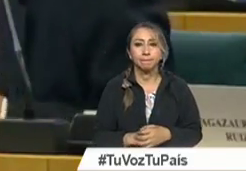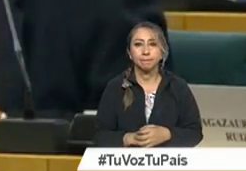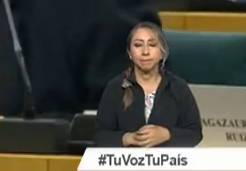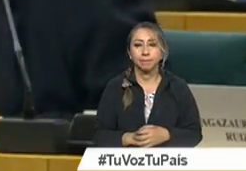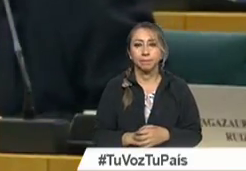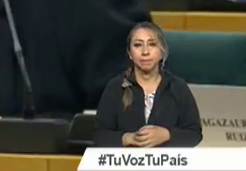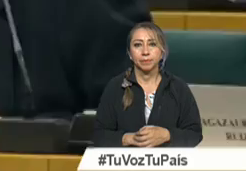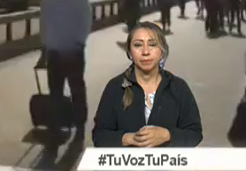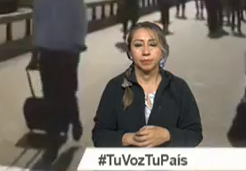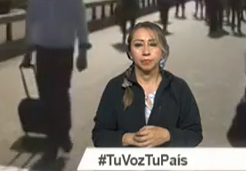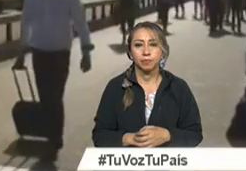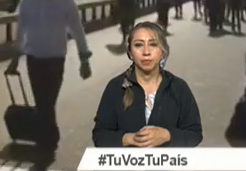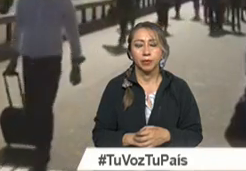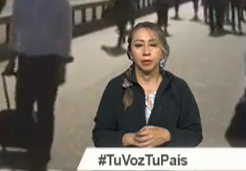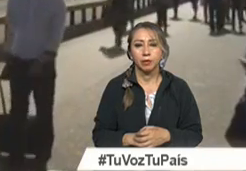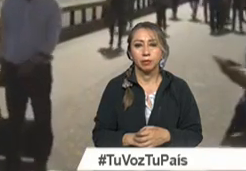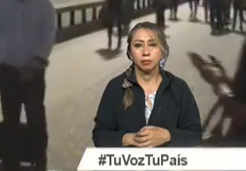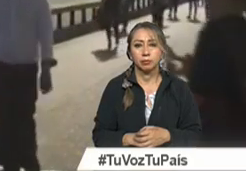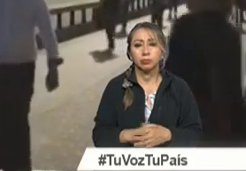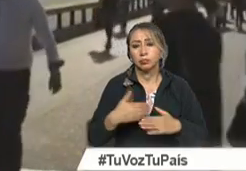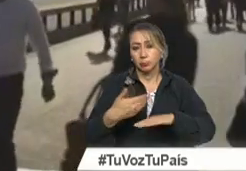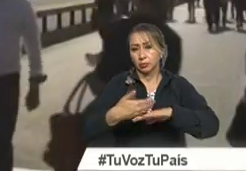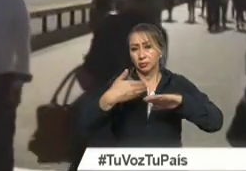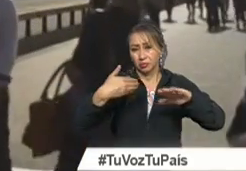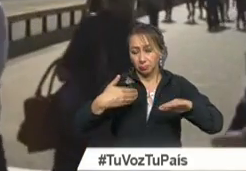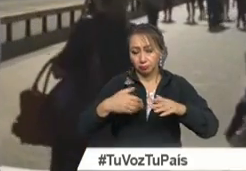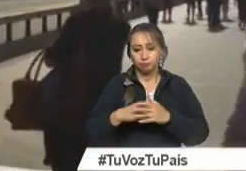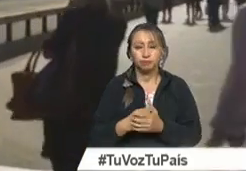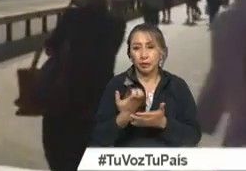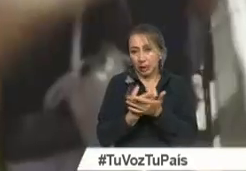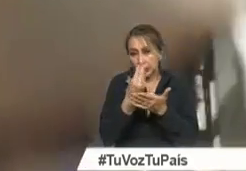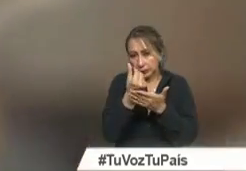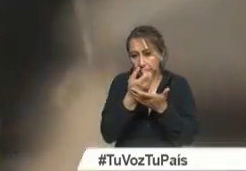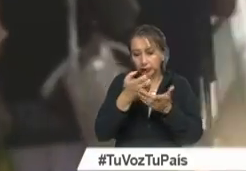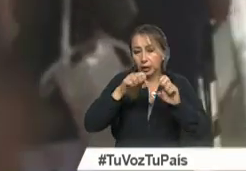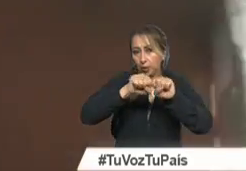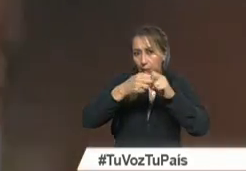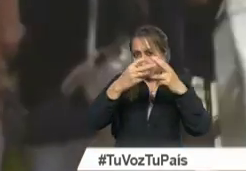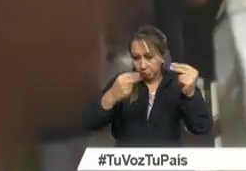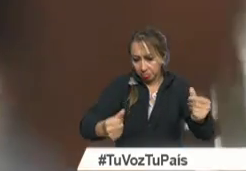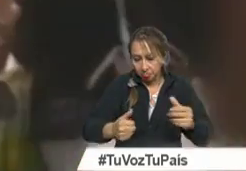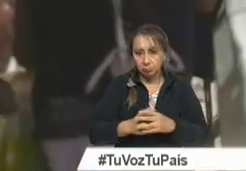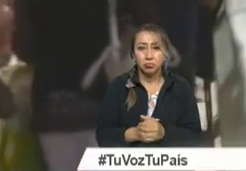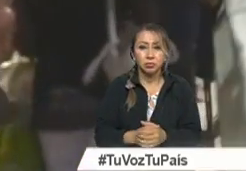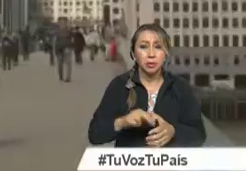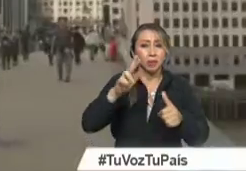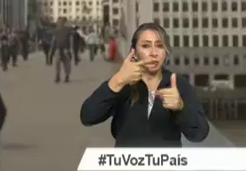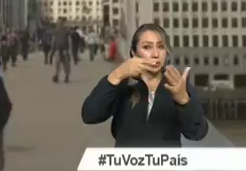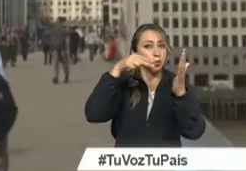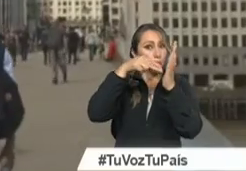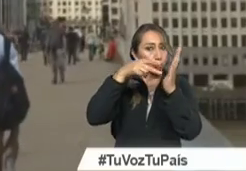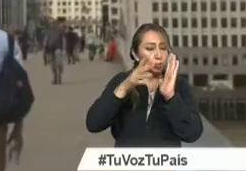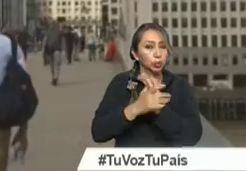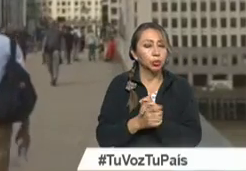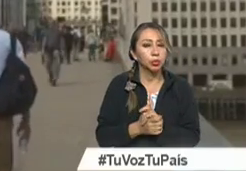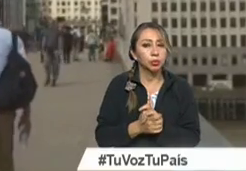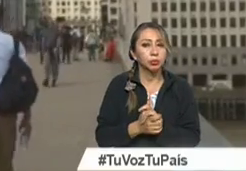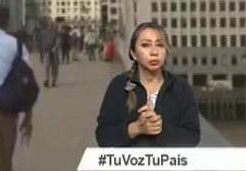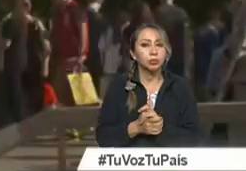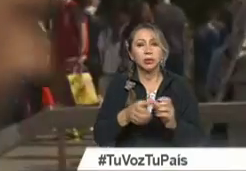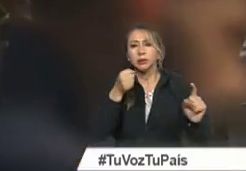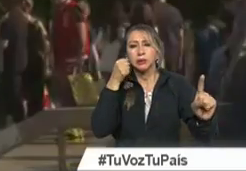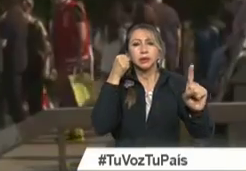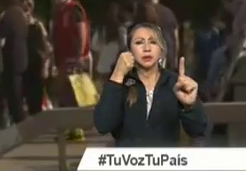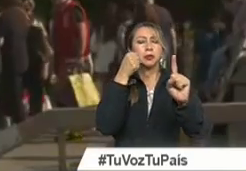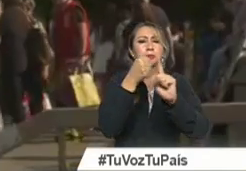por parte del coste financiero y de los derechos ciudadanos el tercer punto espinoso a resolver es el impacto